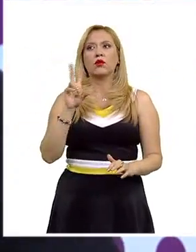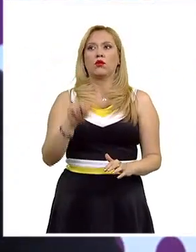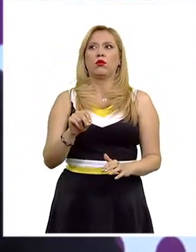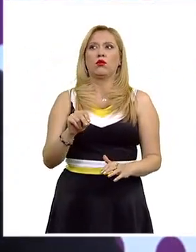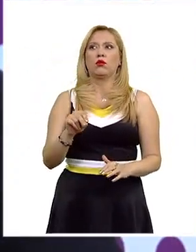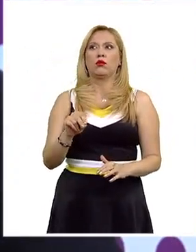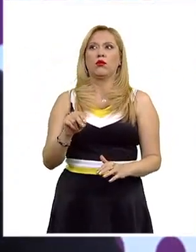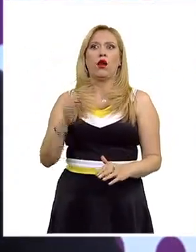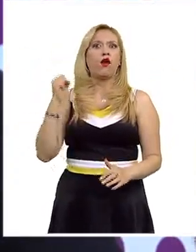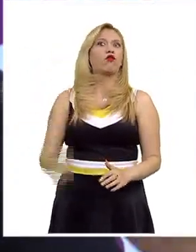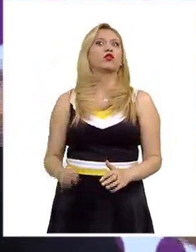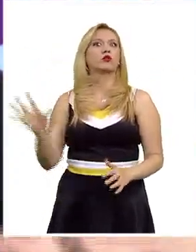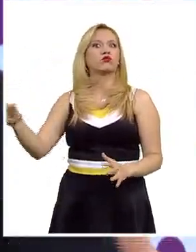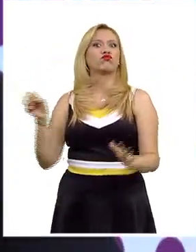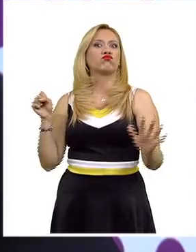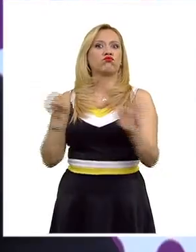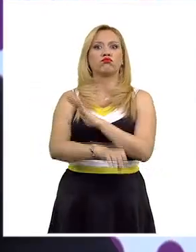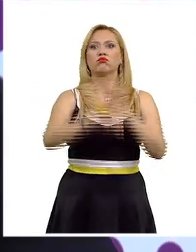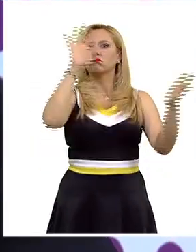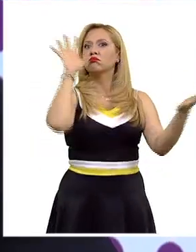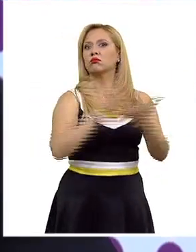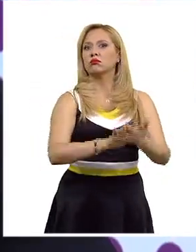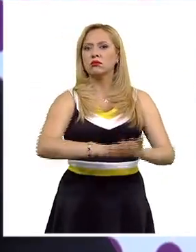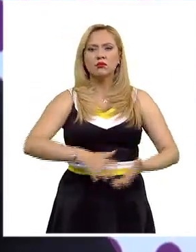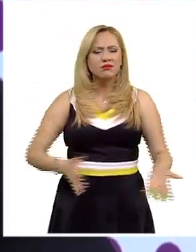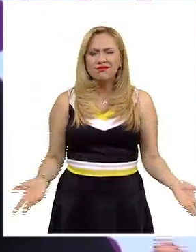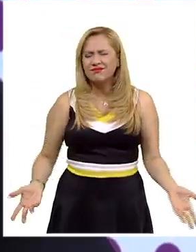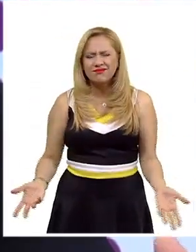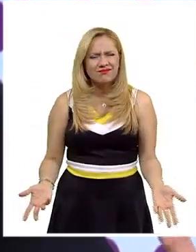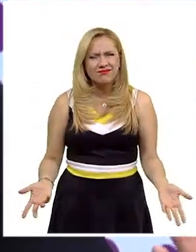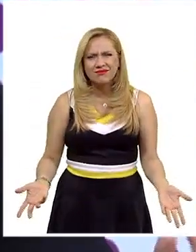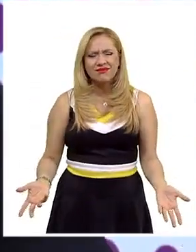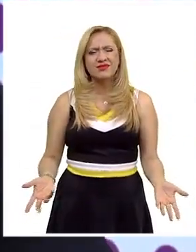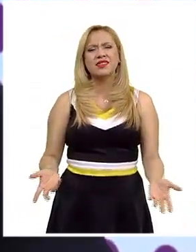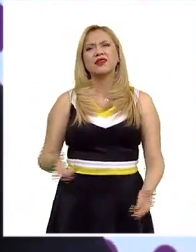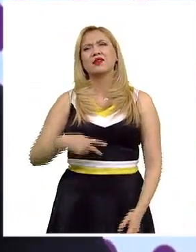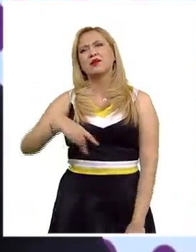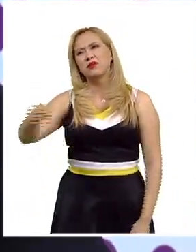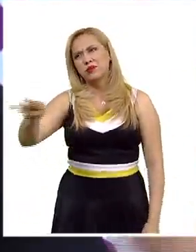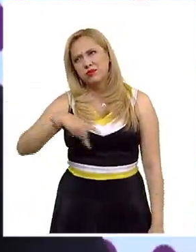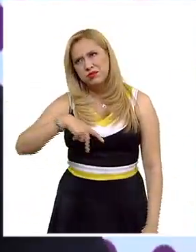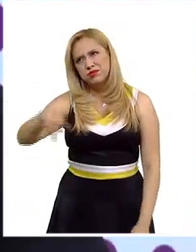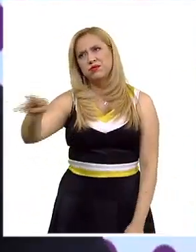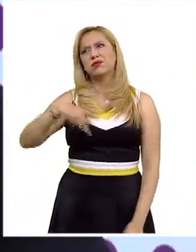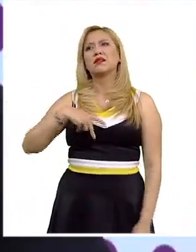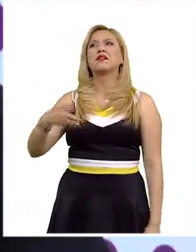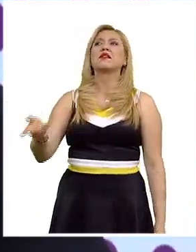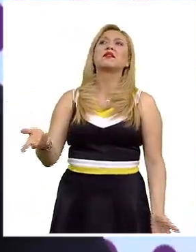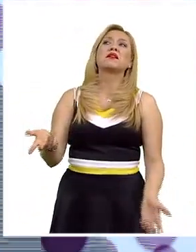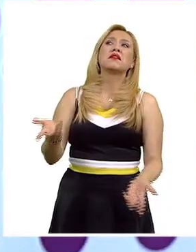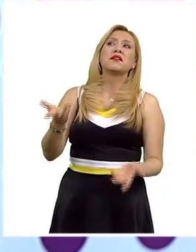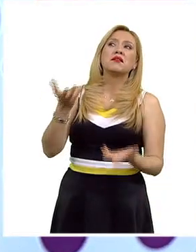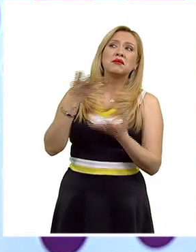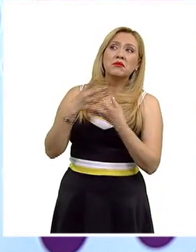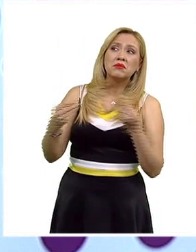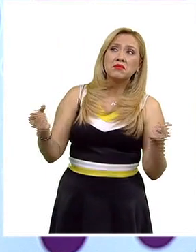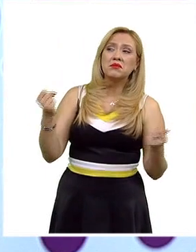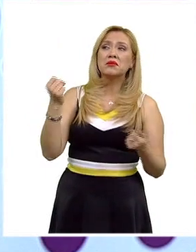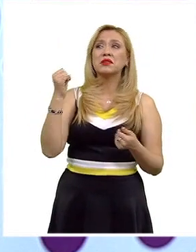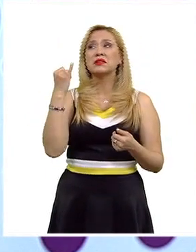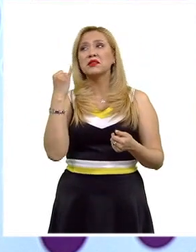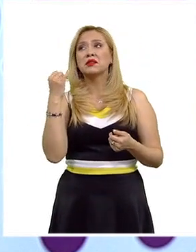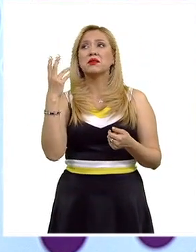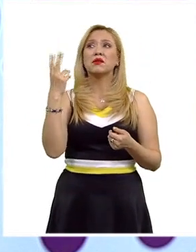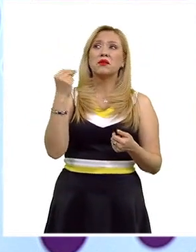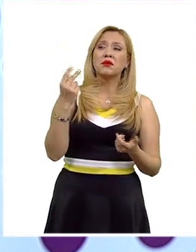necesariamente necesito pasar por un proceso penal, ¿no? Que además es súper desgastante, que no te garantiza nada, que no te pone al centro